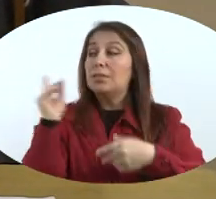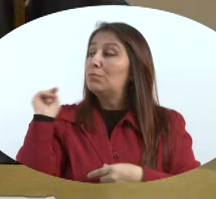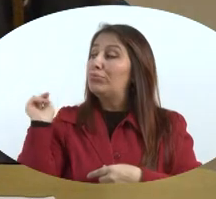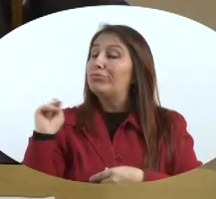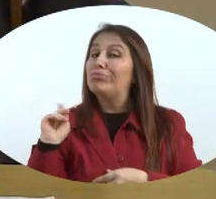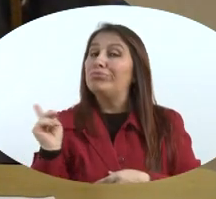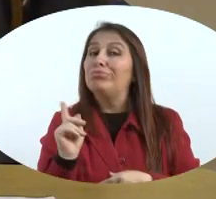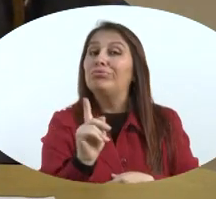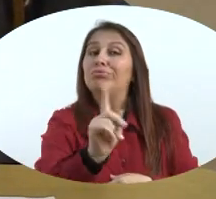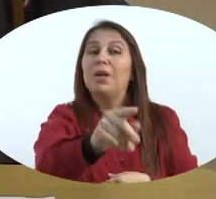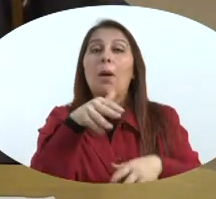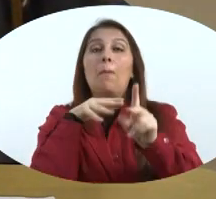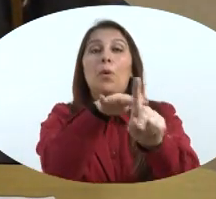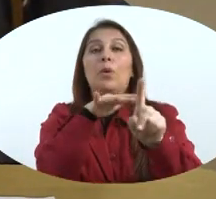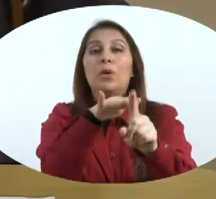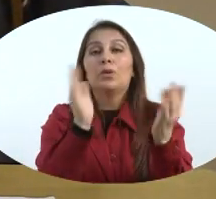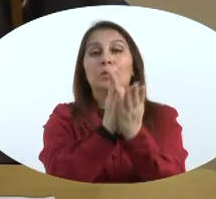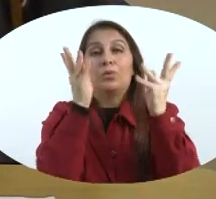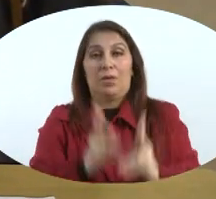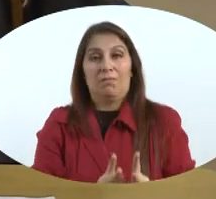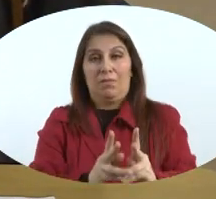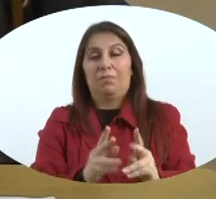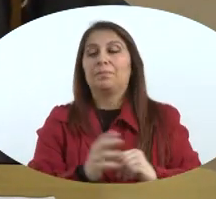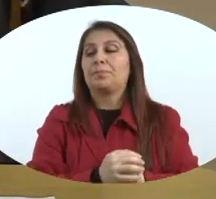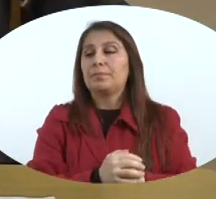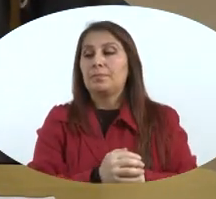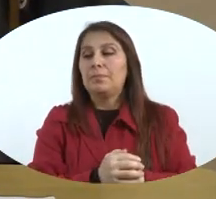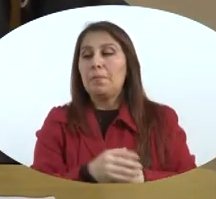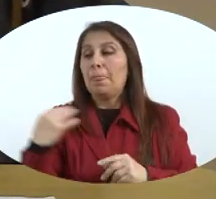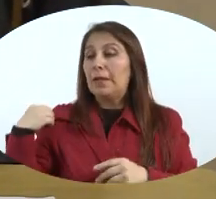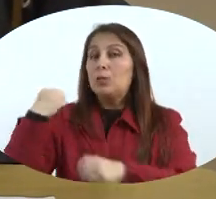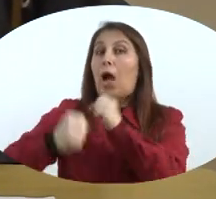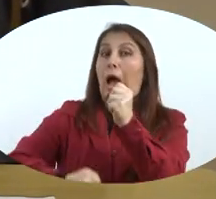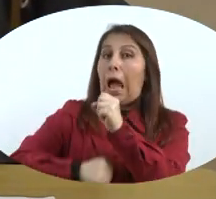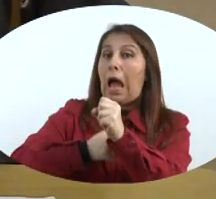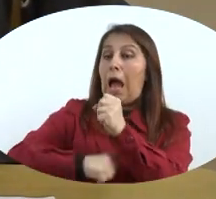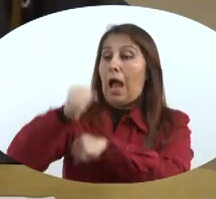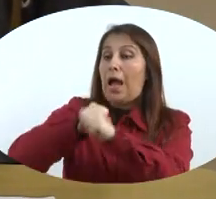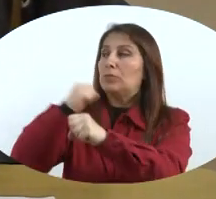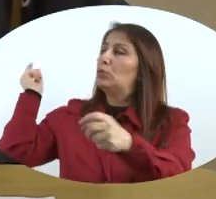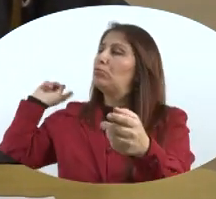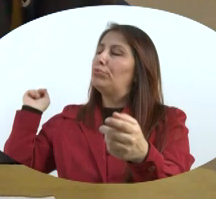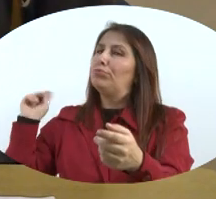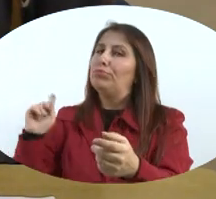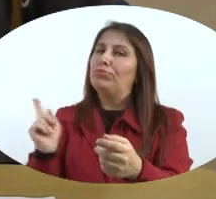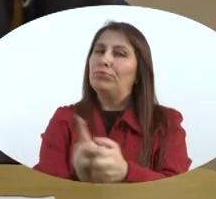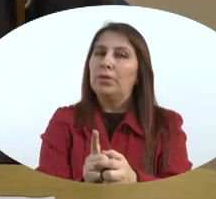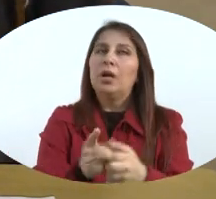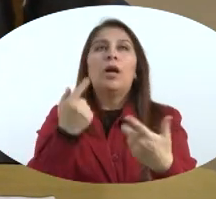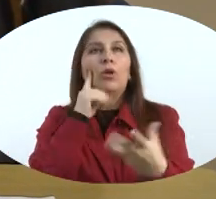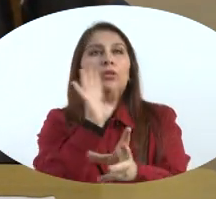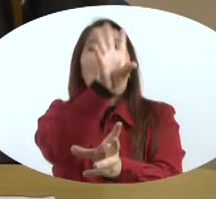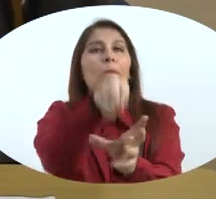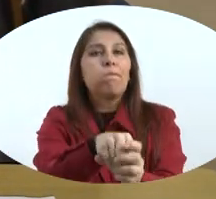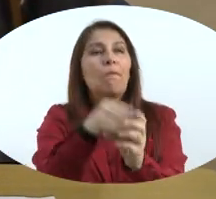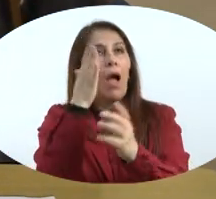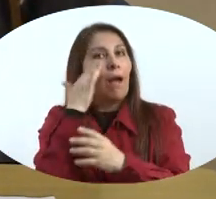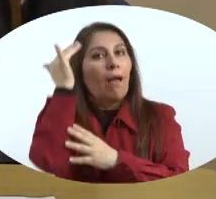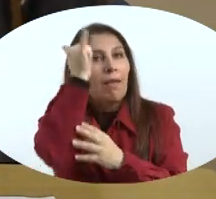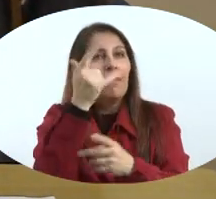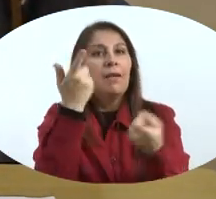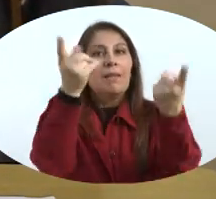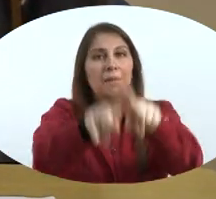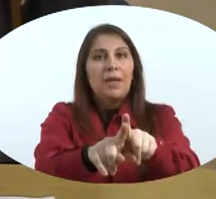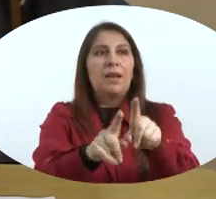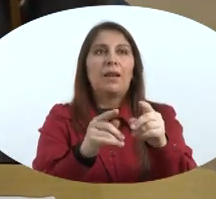luego todo el resultado de estos años de movilización y lo estamos llevando también a la academia lo estamos llevando a la investigación y